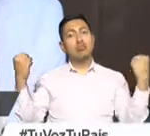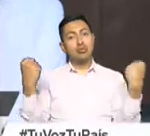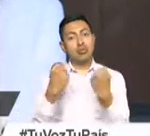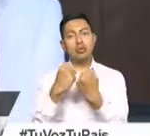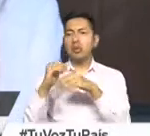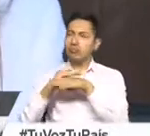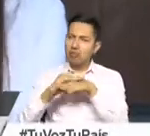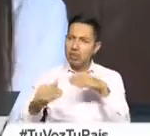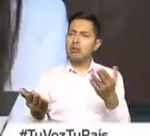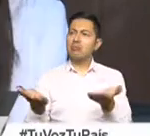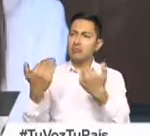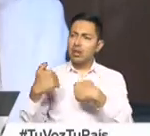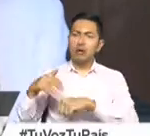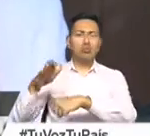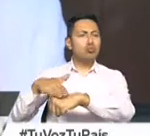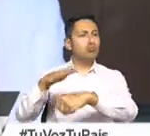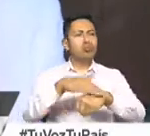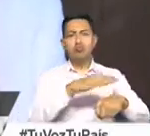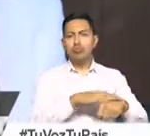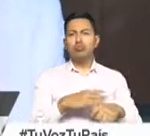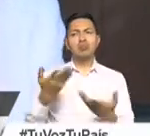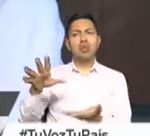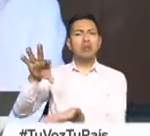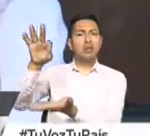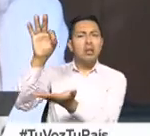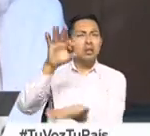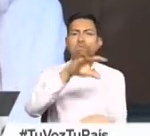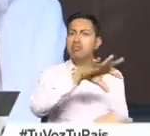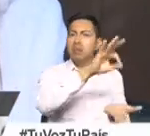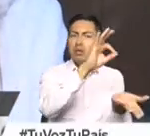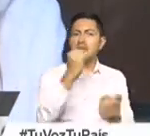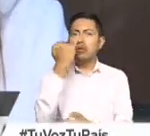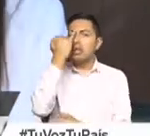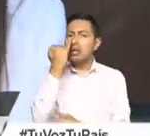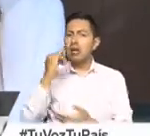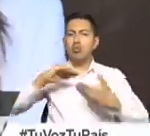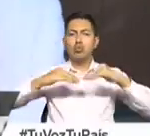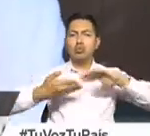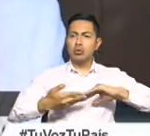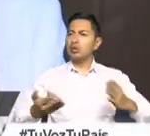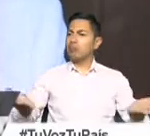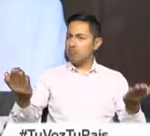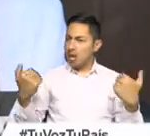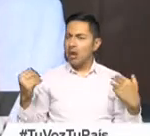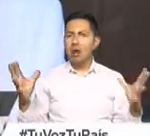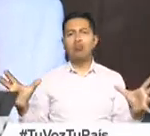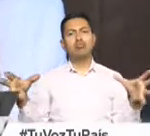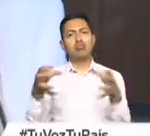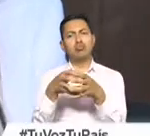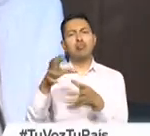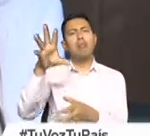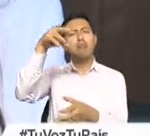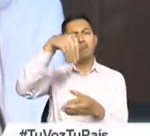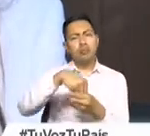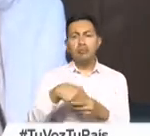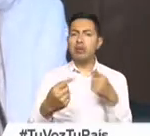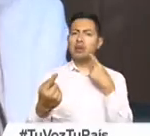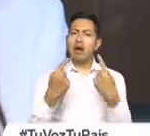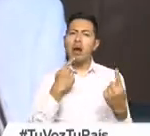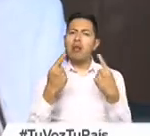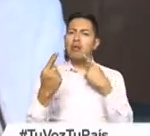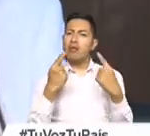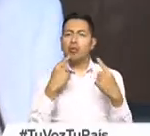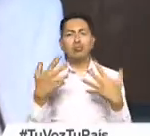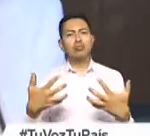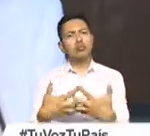las organizaciones que representan a distintos pueblos y nacionalidades, se sumen a estas mesas de diálogo. La construcción colectiva,